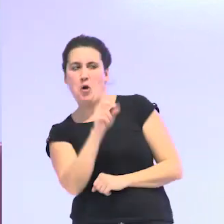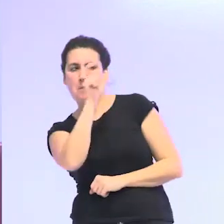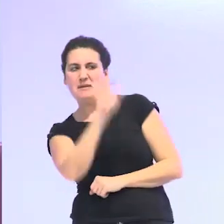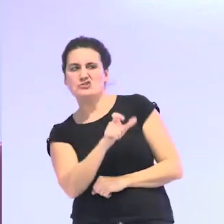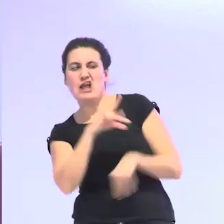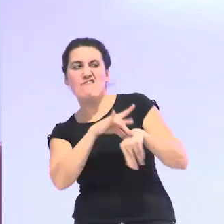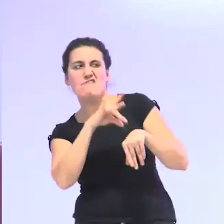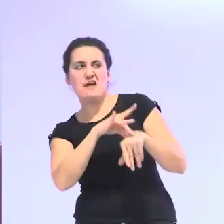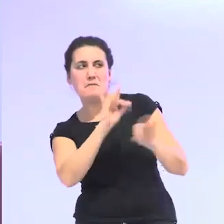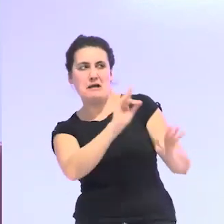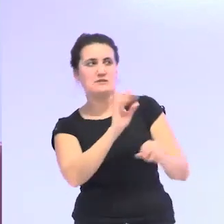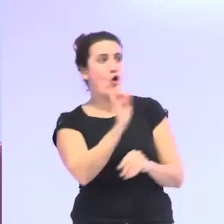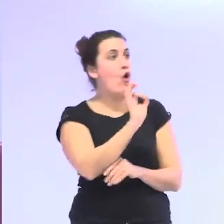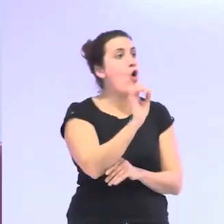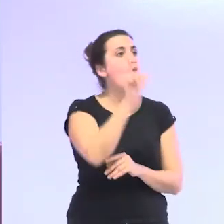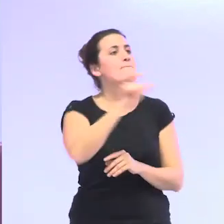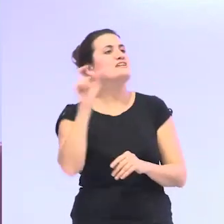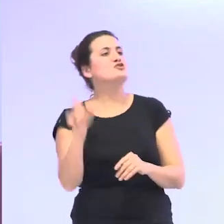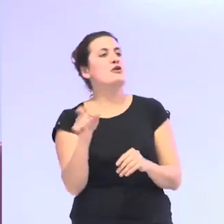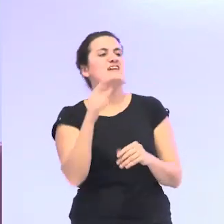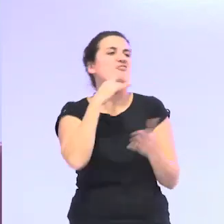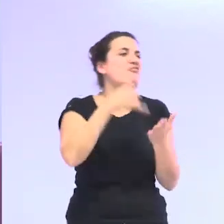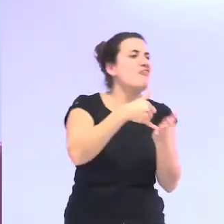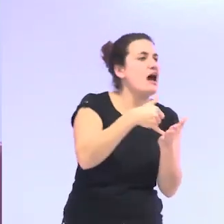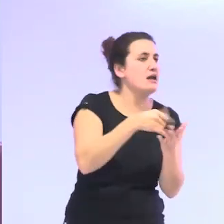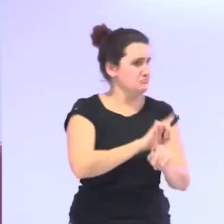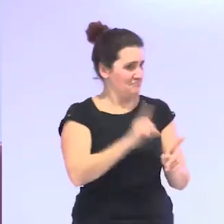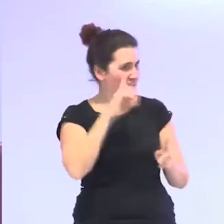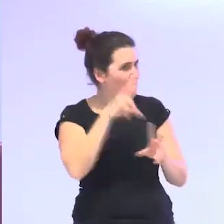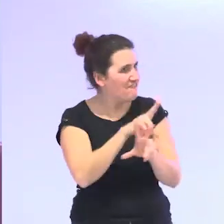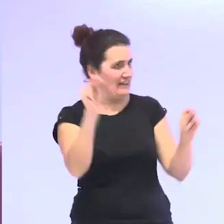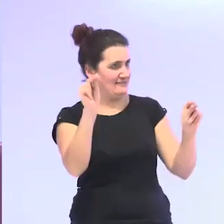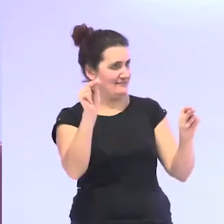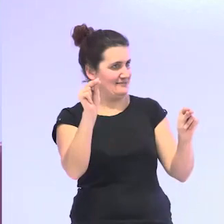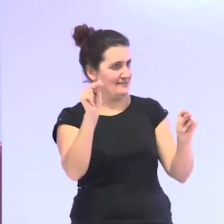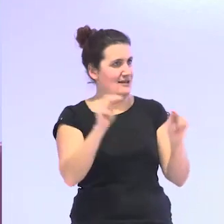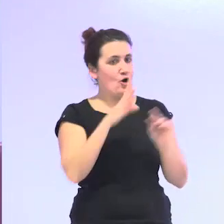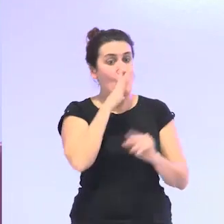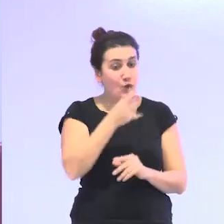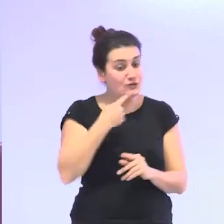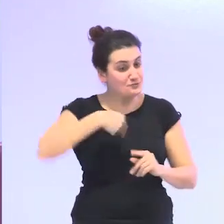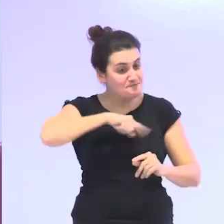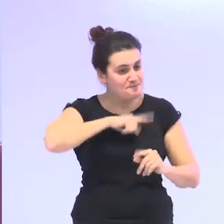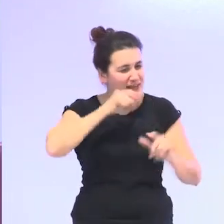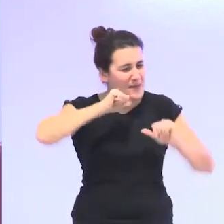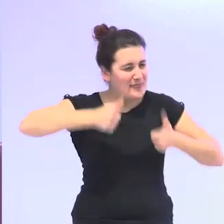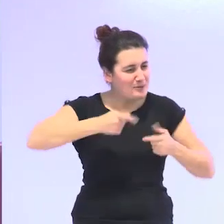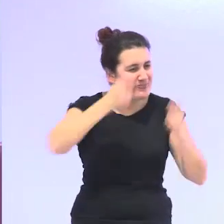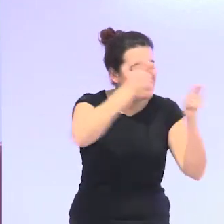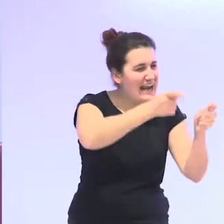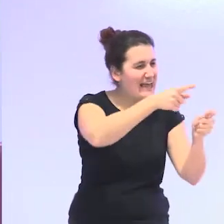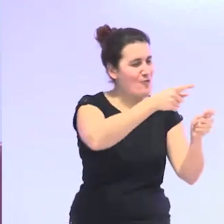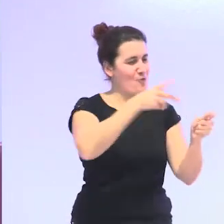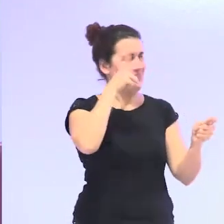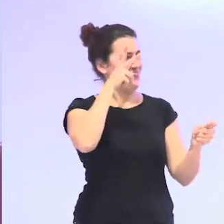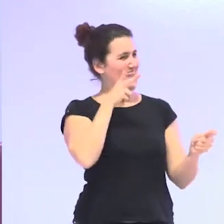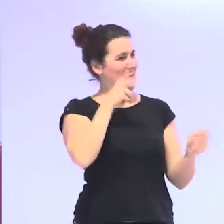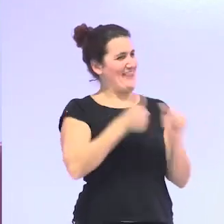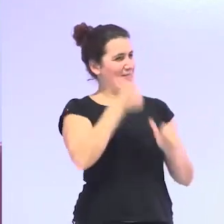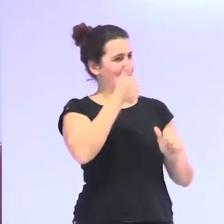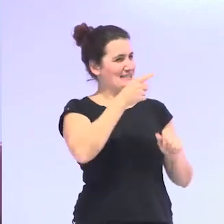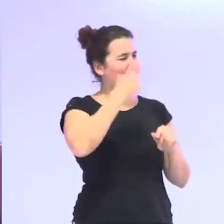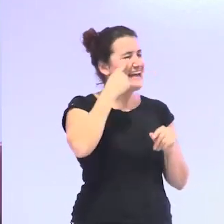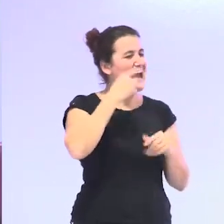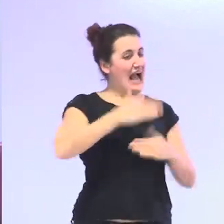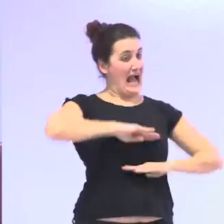personas enfermas o como personas frágiles y sobre todo empezaremos a darle mucha más dignidad y capacidad de toma de